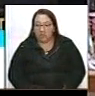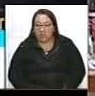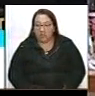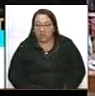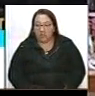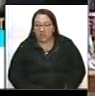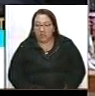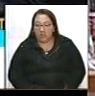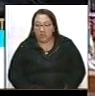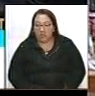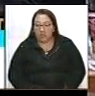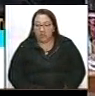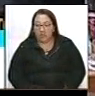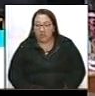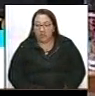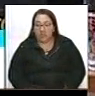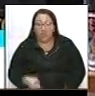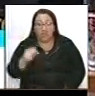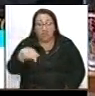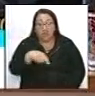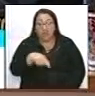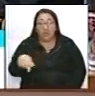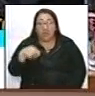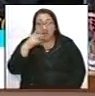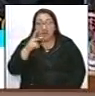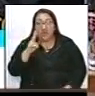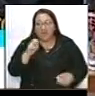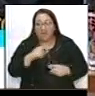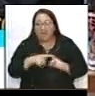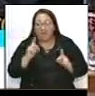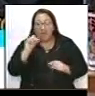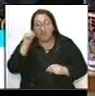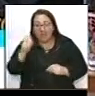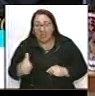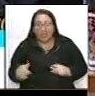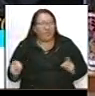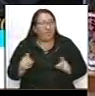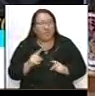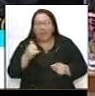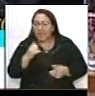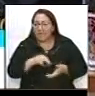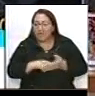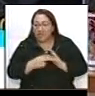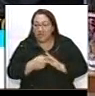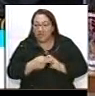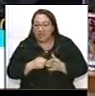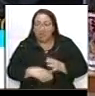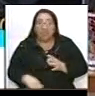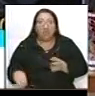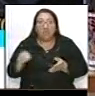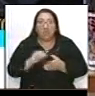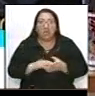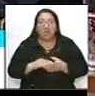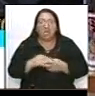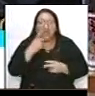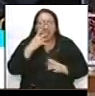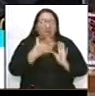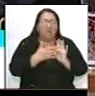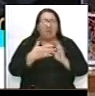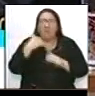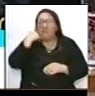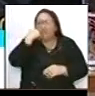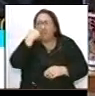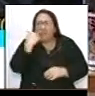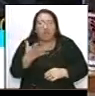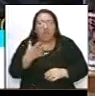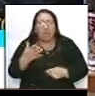citará pues de repente para esta misma semana para definir este tema, pero mañana no hay que estar siendo parte de un espectáculo